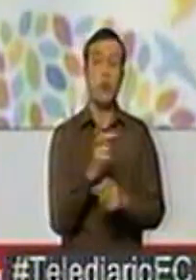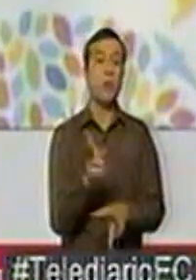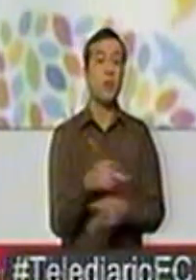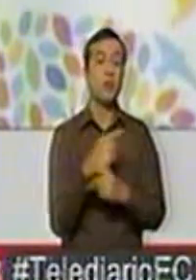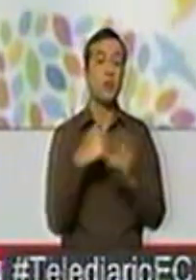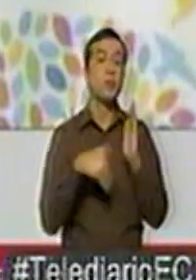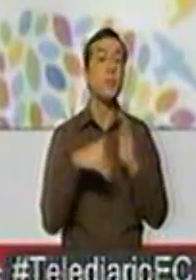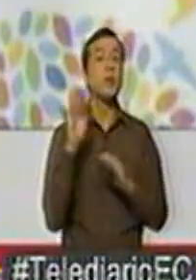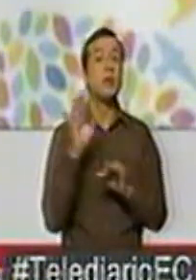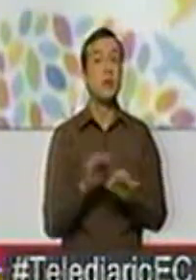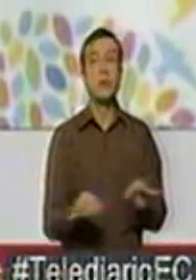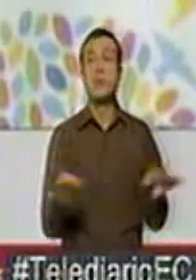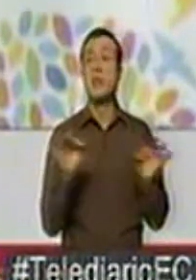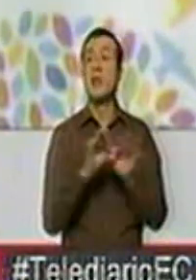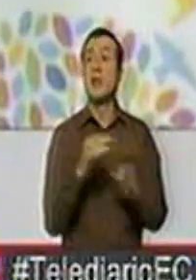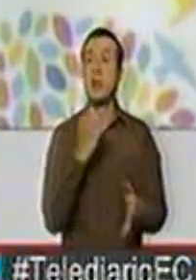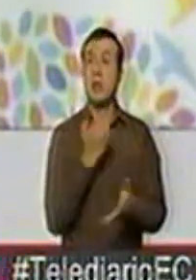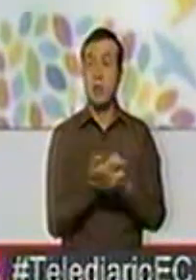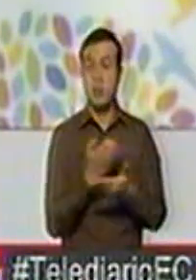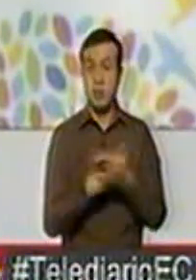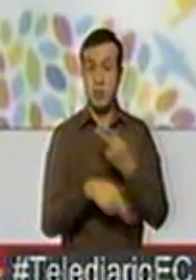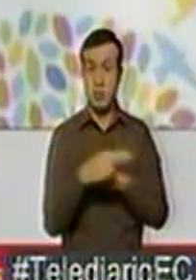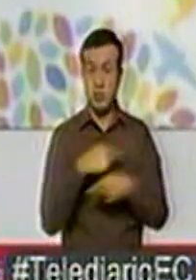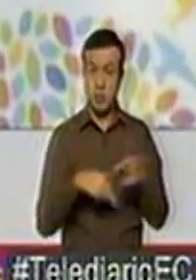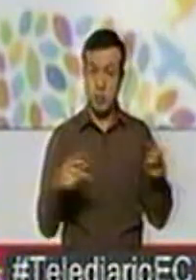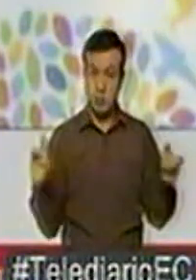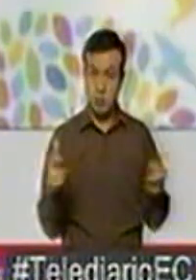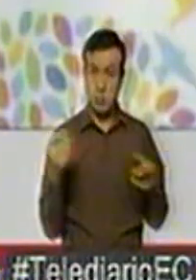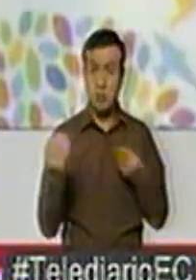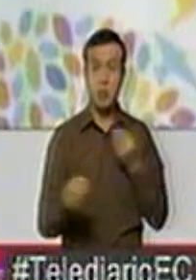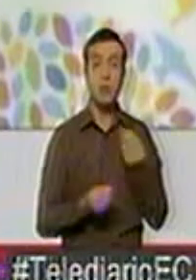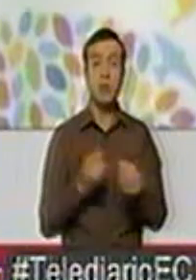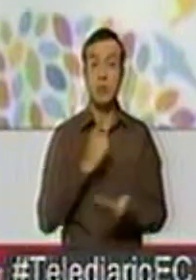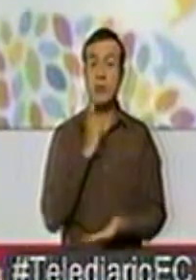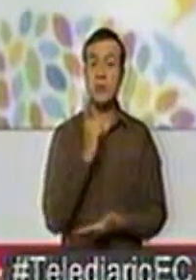más aún a través de la economía popular y solidaria serán